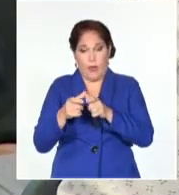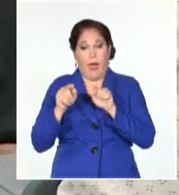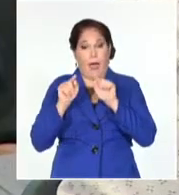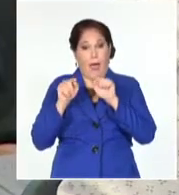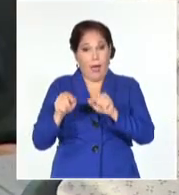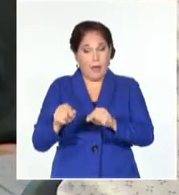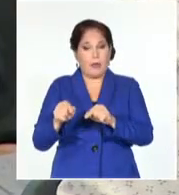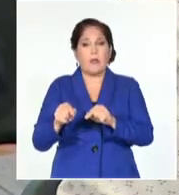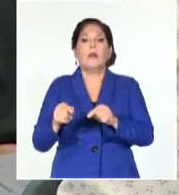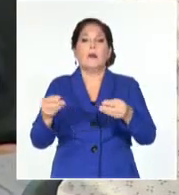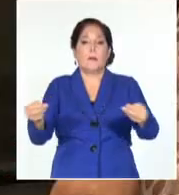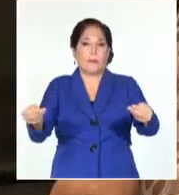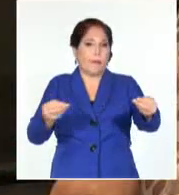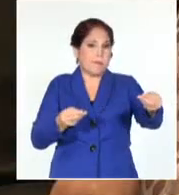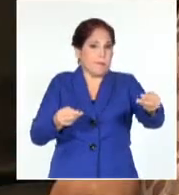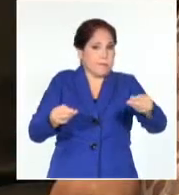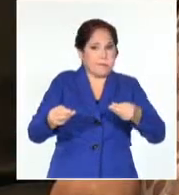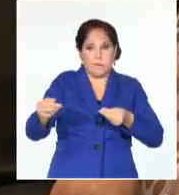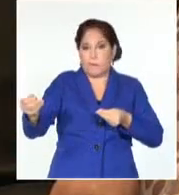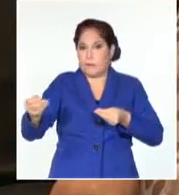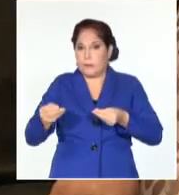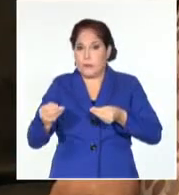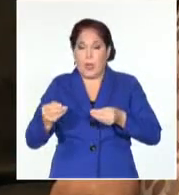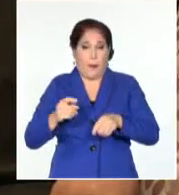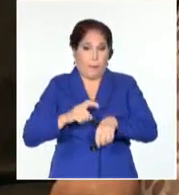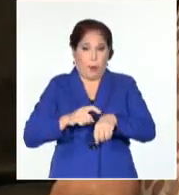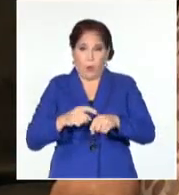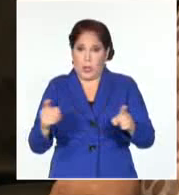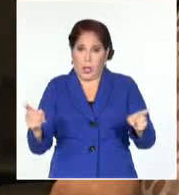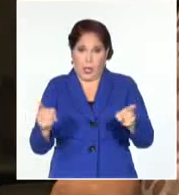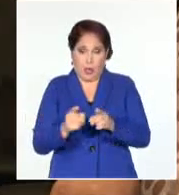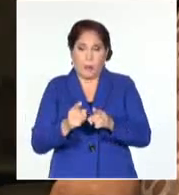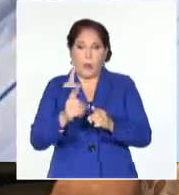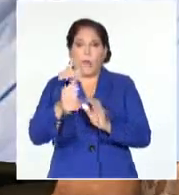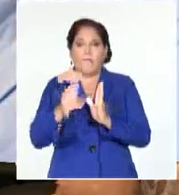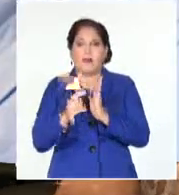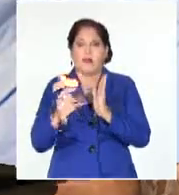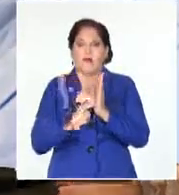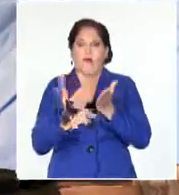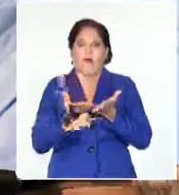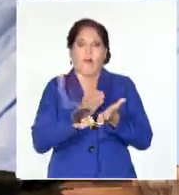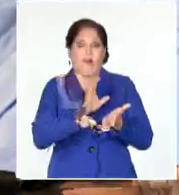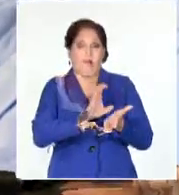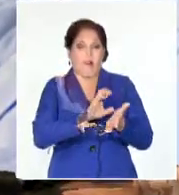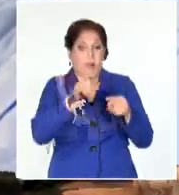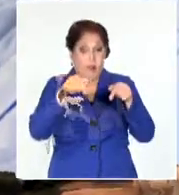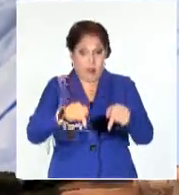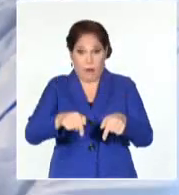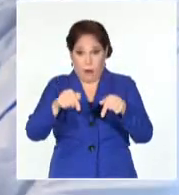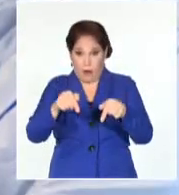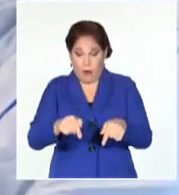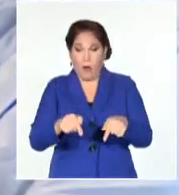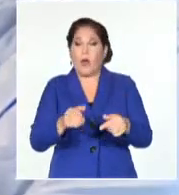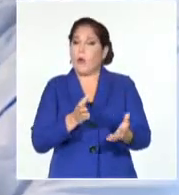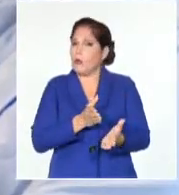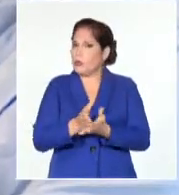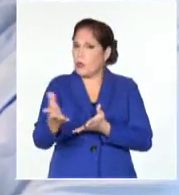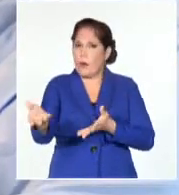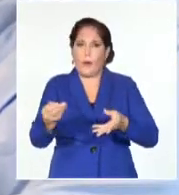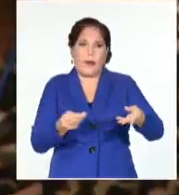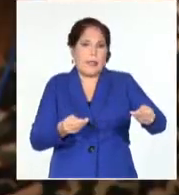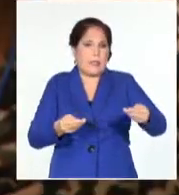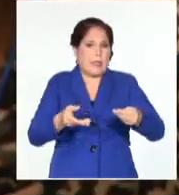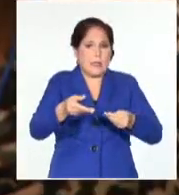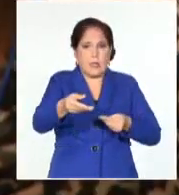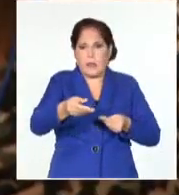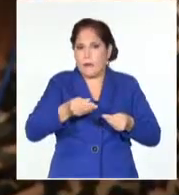recibieron los creyentes cubanos en un corto periodo de tiempo 1 millón de Biblias. En la actualidad, se continúan recibiendo este tipo de